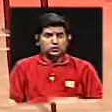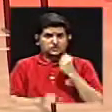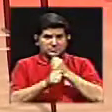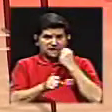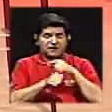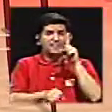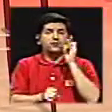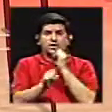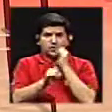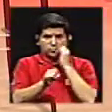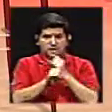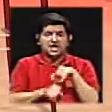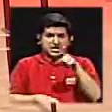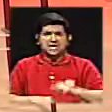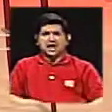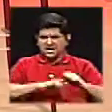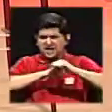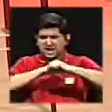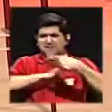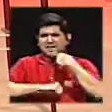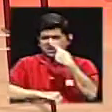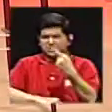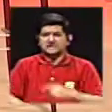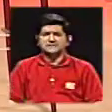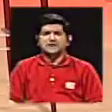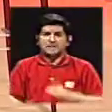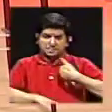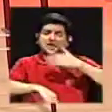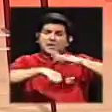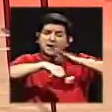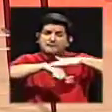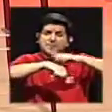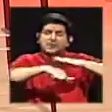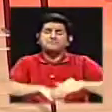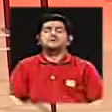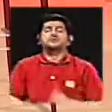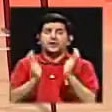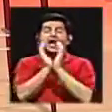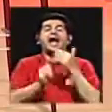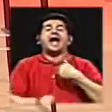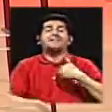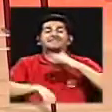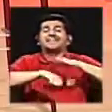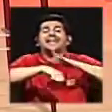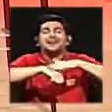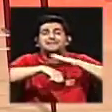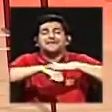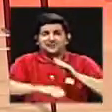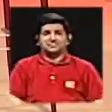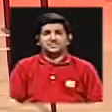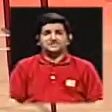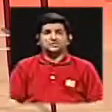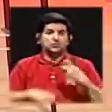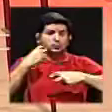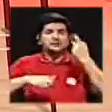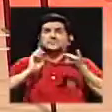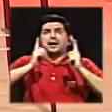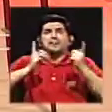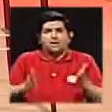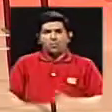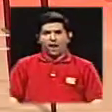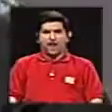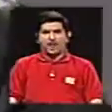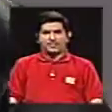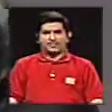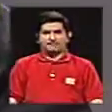Don Alejandro Soto está trabajando en una institución y está en la campaña. Eso es lo que está diciendo está usted. Está con permiso de la Caja del Seguro Social. Está con permiso. Claro. Entonces, ¿cuál es el delito? No, o sea, ¿cuál